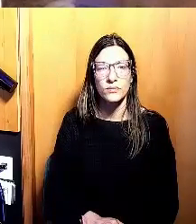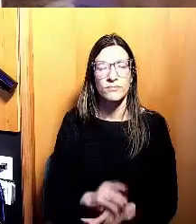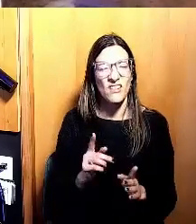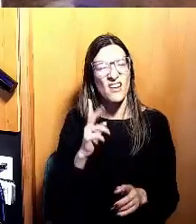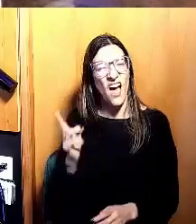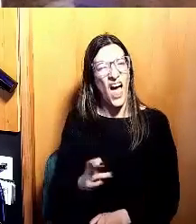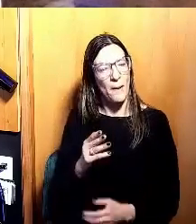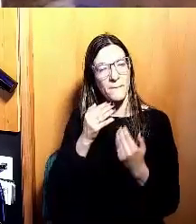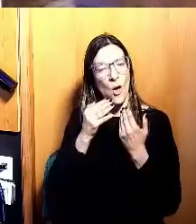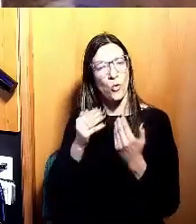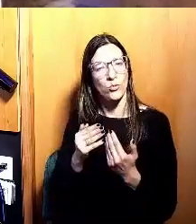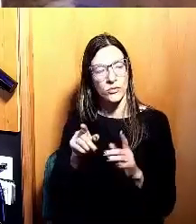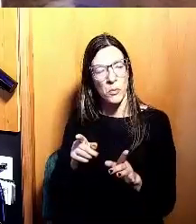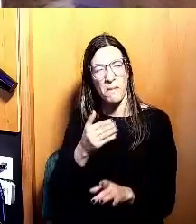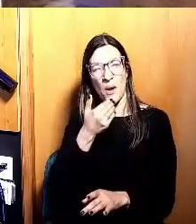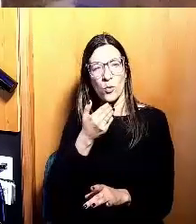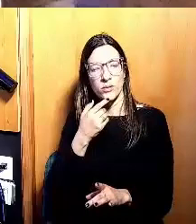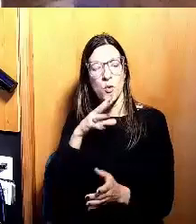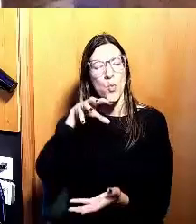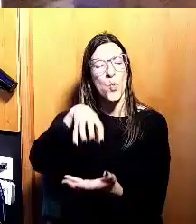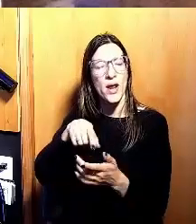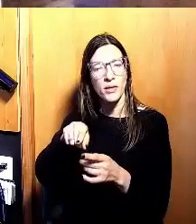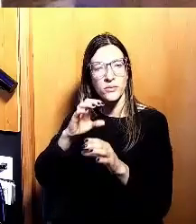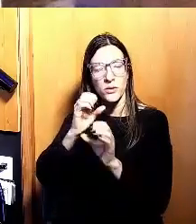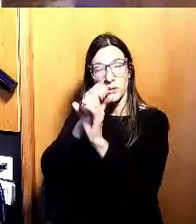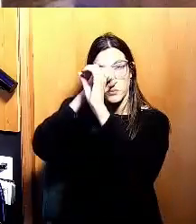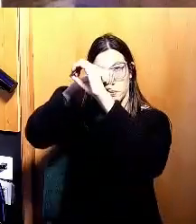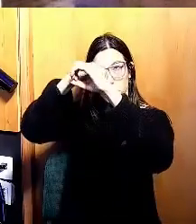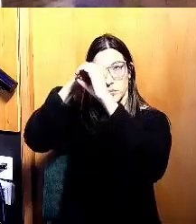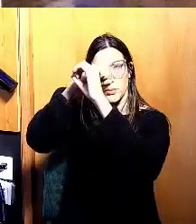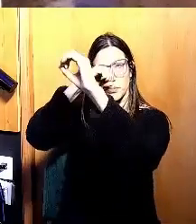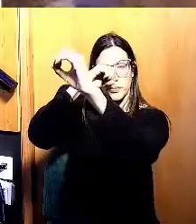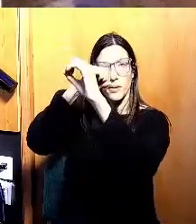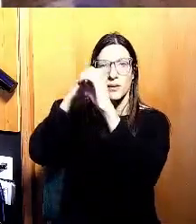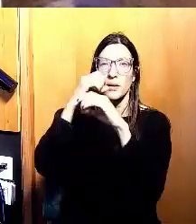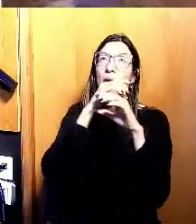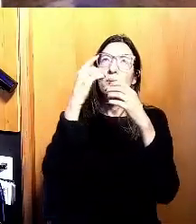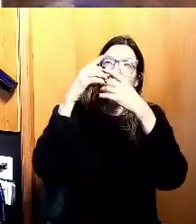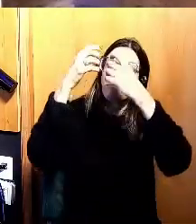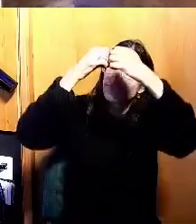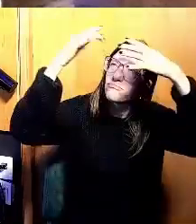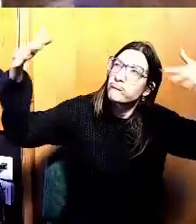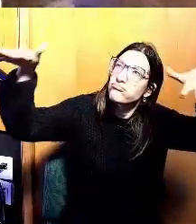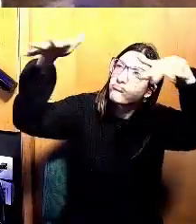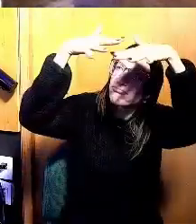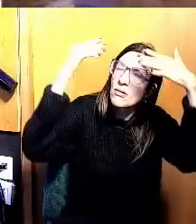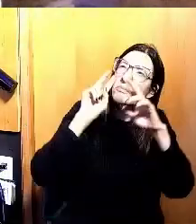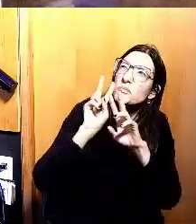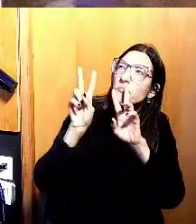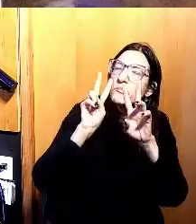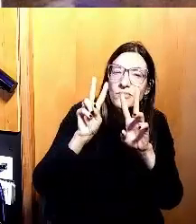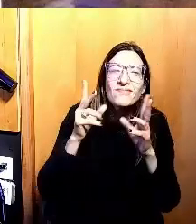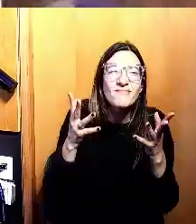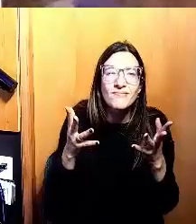capaz. El observatorio, una cosa que nos pasa, está Fernando por ahí también, que es otro de los consumidores del Observatorio Ambiental Nacional desde Data,